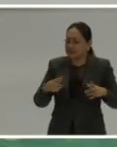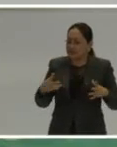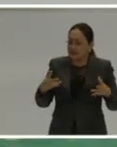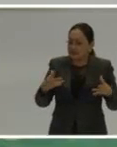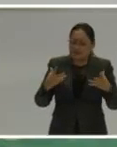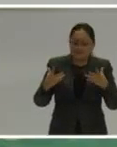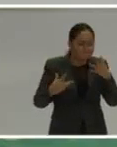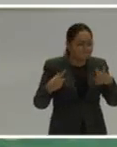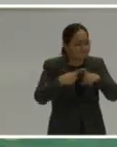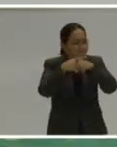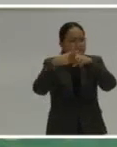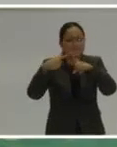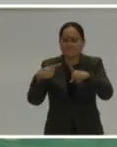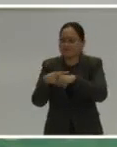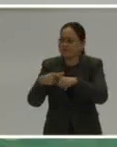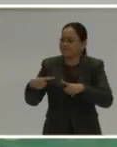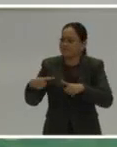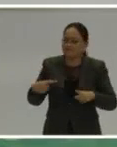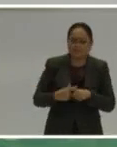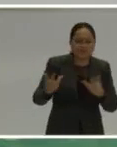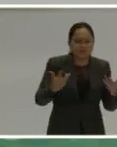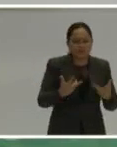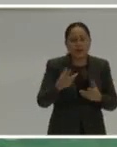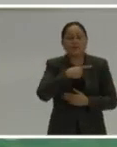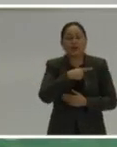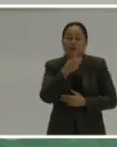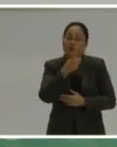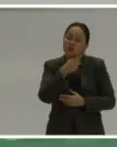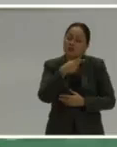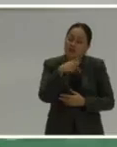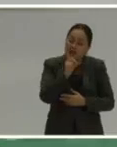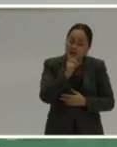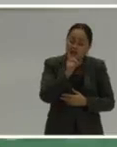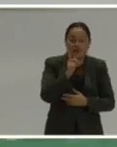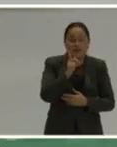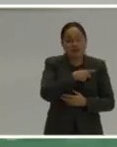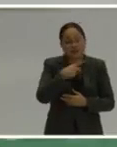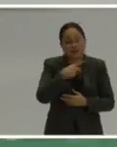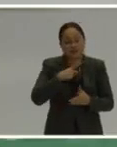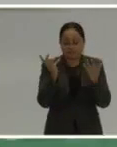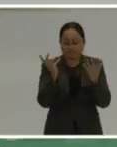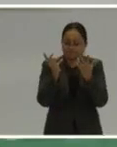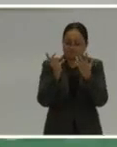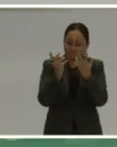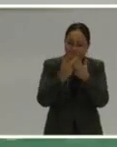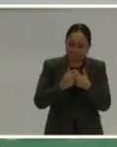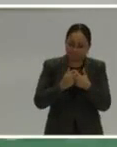contrastan y que tienen que complementarse. O sea, por ejemplo, en el tema